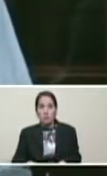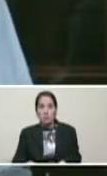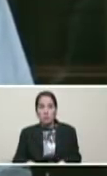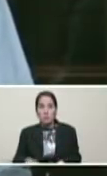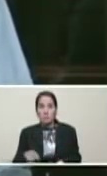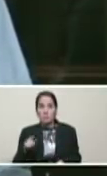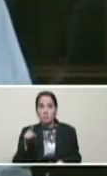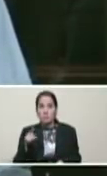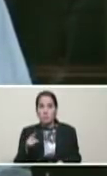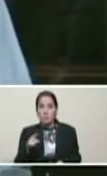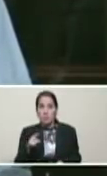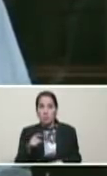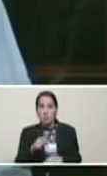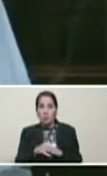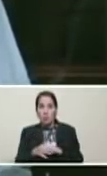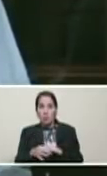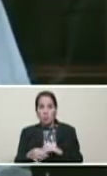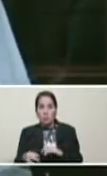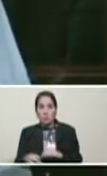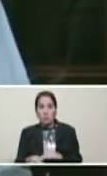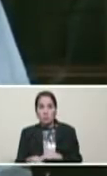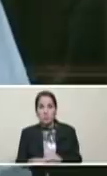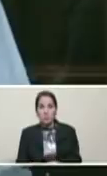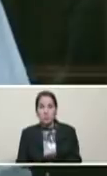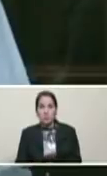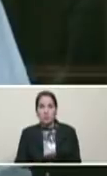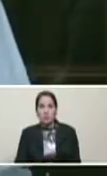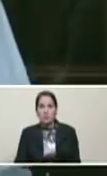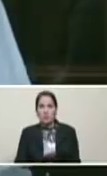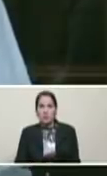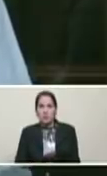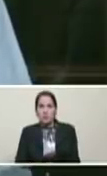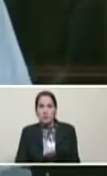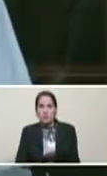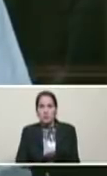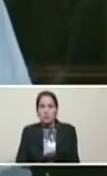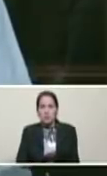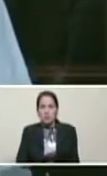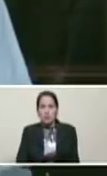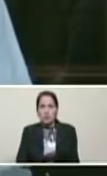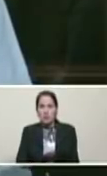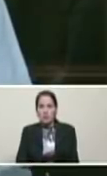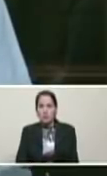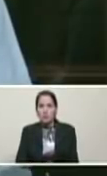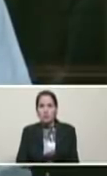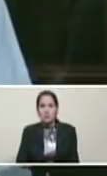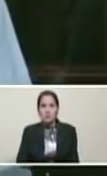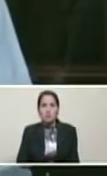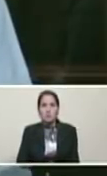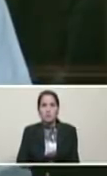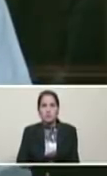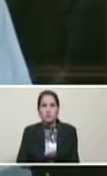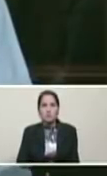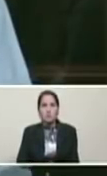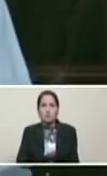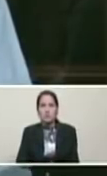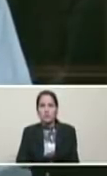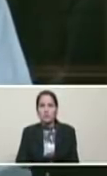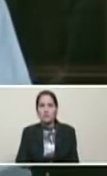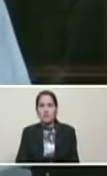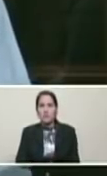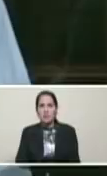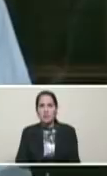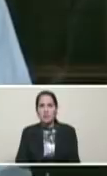municipio araure tantos recuerdos heroicos de araure de las batallas por la independencia y la dignidad de venezuela